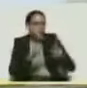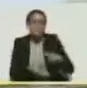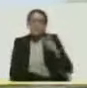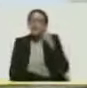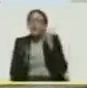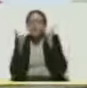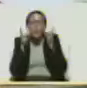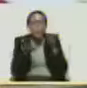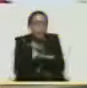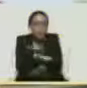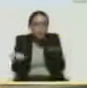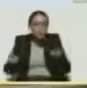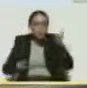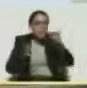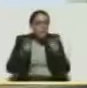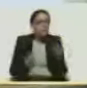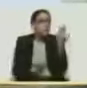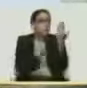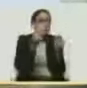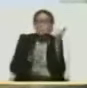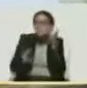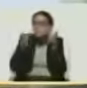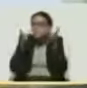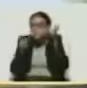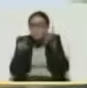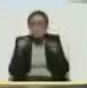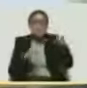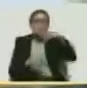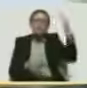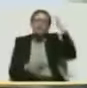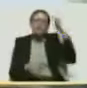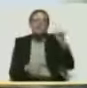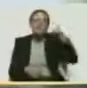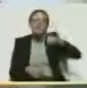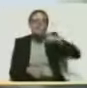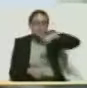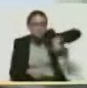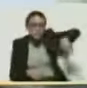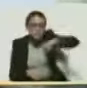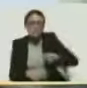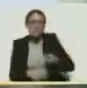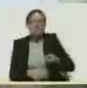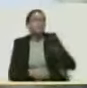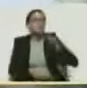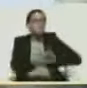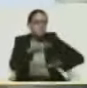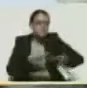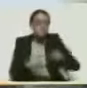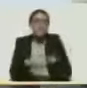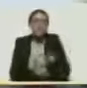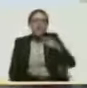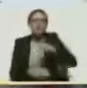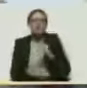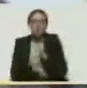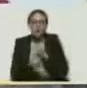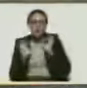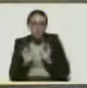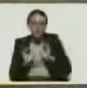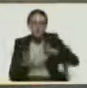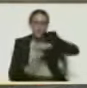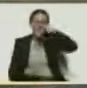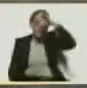la participación popular, bueno, se exprese, pues, en esa democracia que nosotros promovemos. Ese es nuestro espíritu, presidente, y así nos ha ido bien. Tenemos